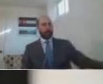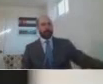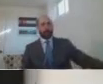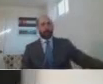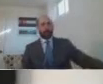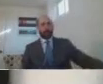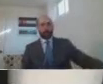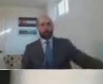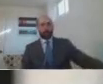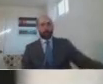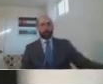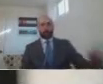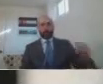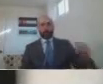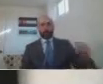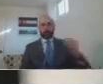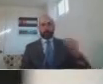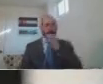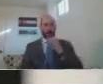Thank you.